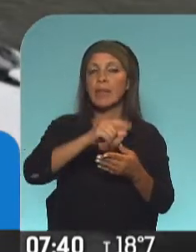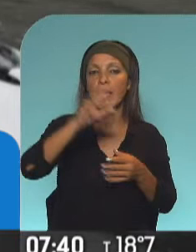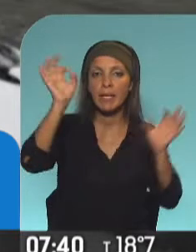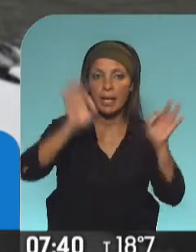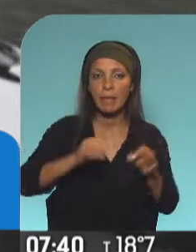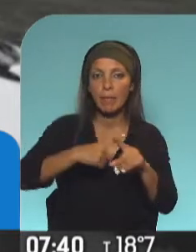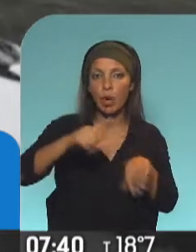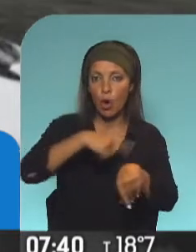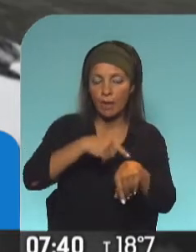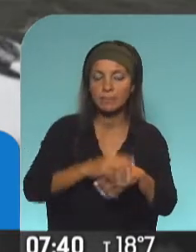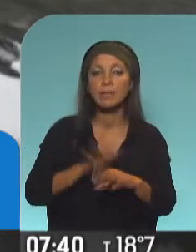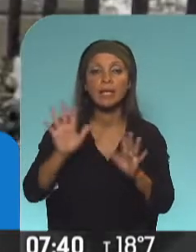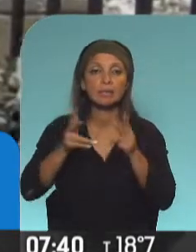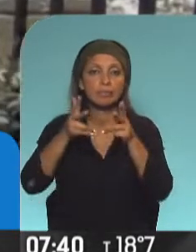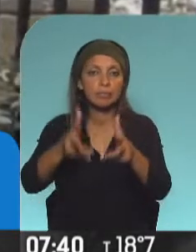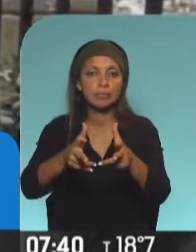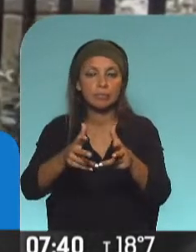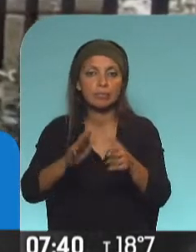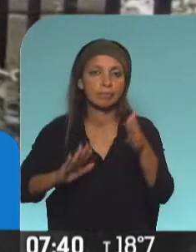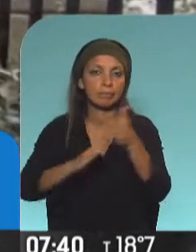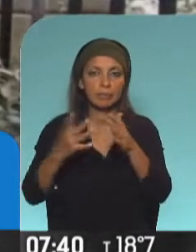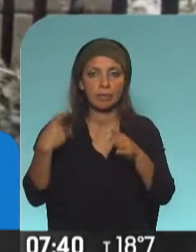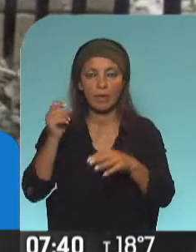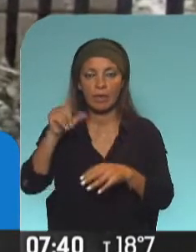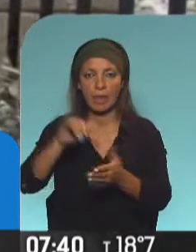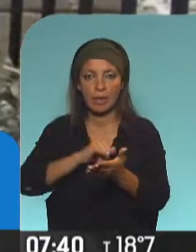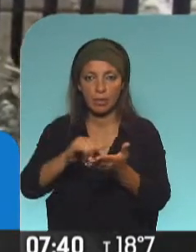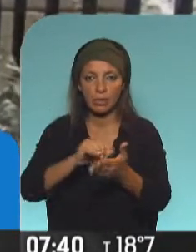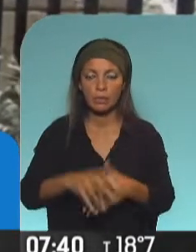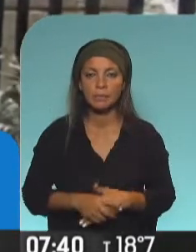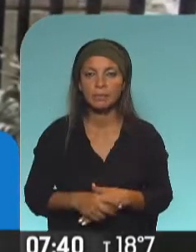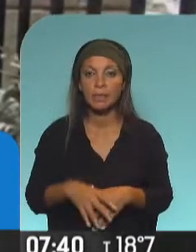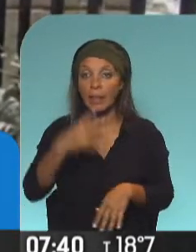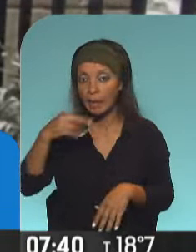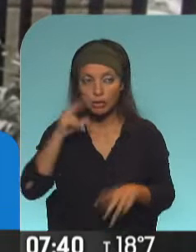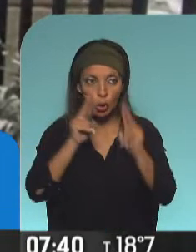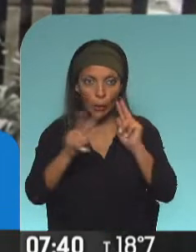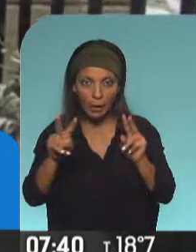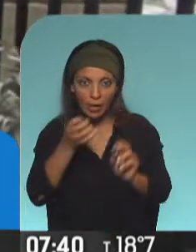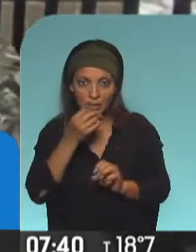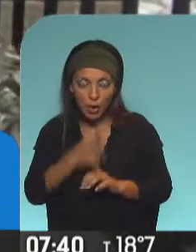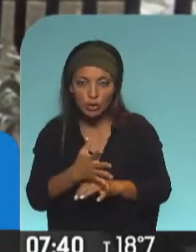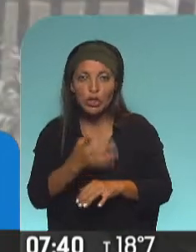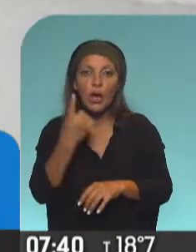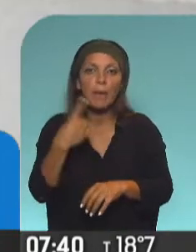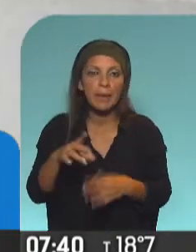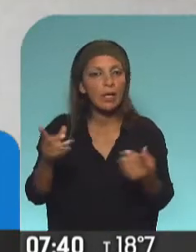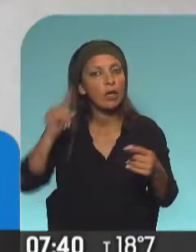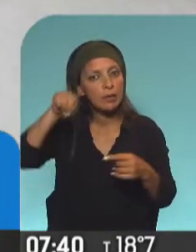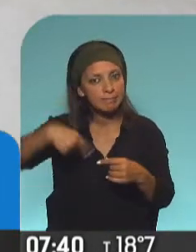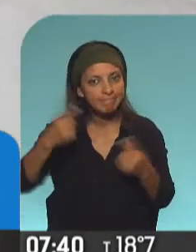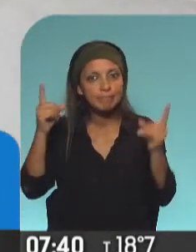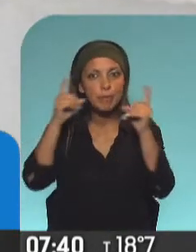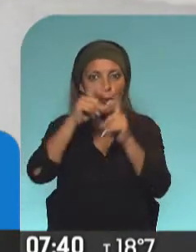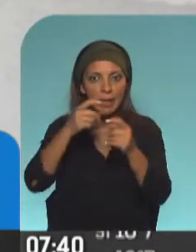decir justamente el alcalde neoyorquino. Pablo, las imágenes son hermosas, pero todos los inconvenientes que trae